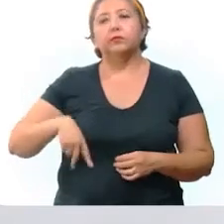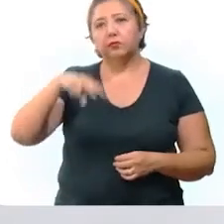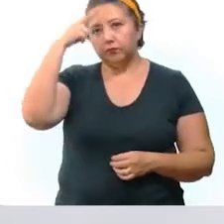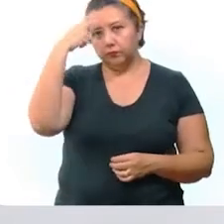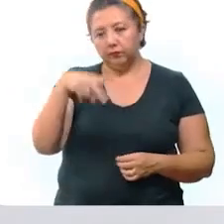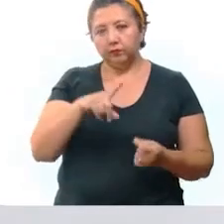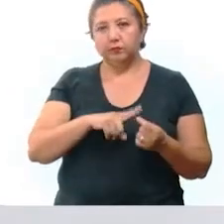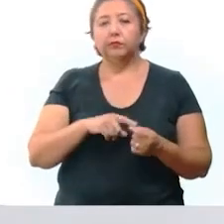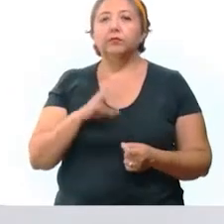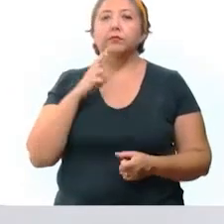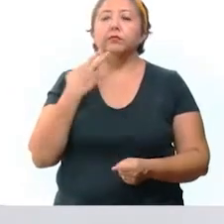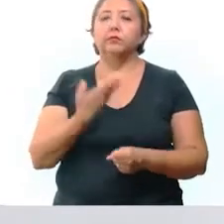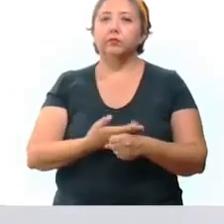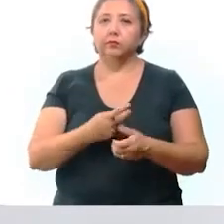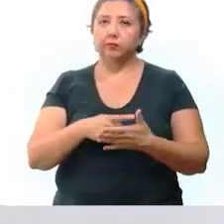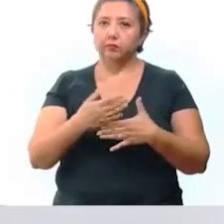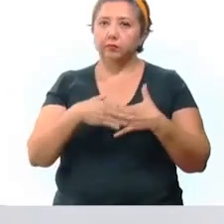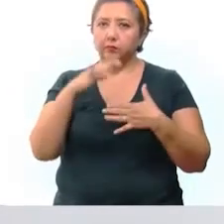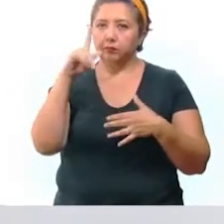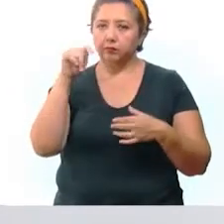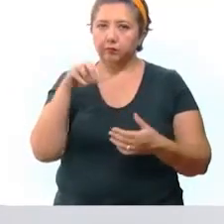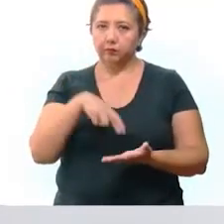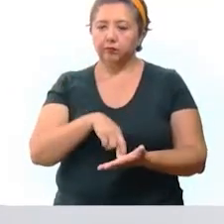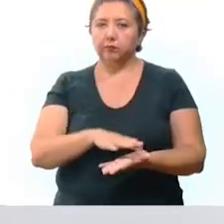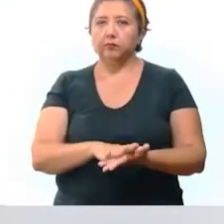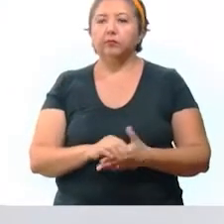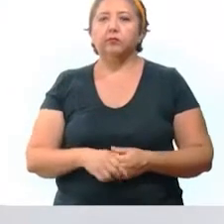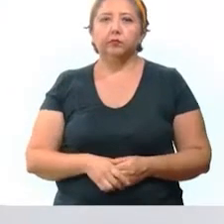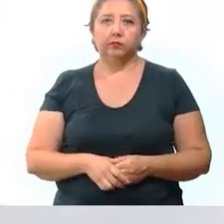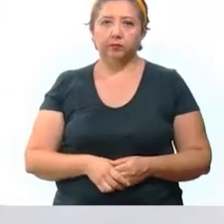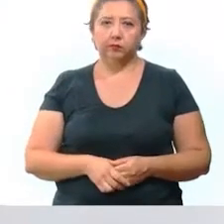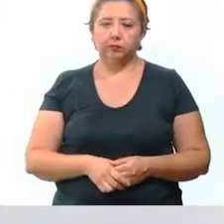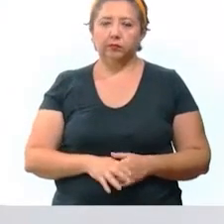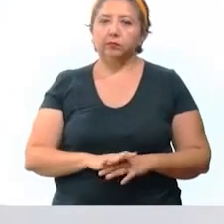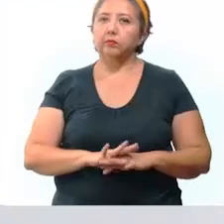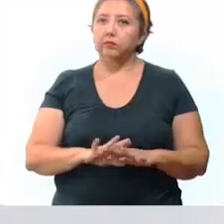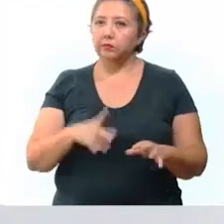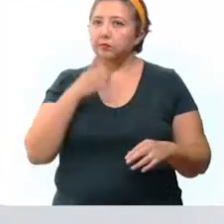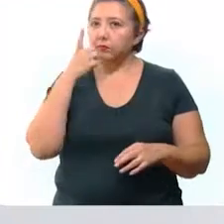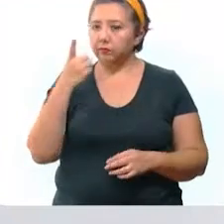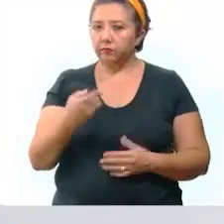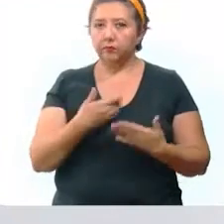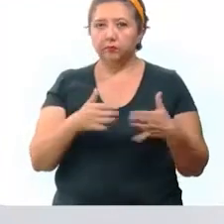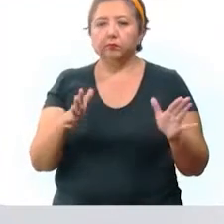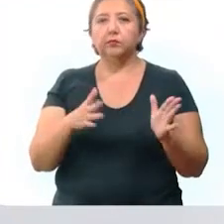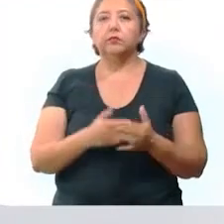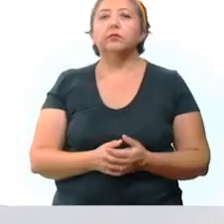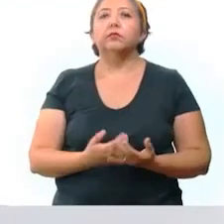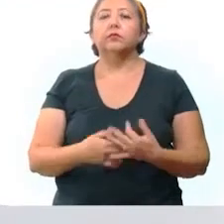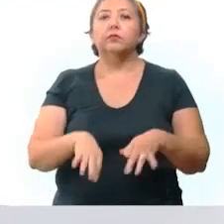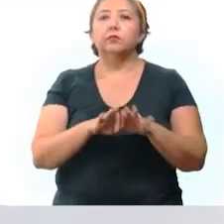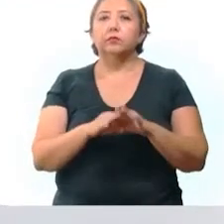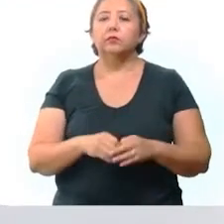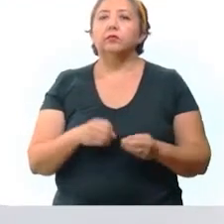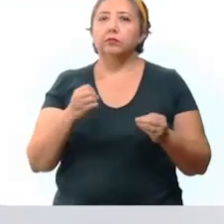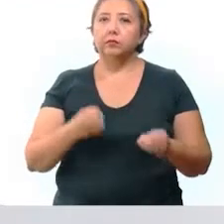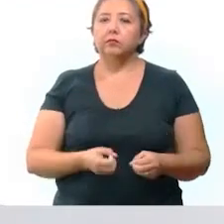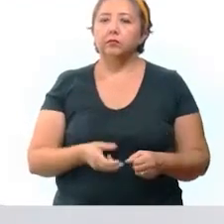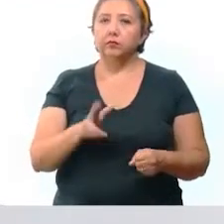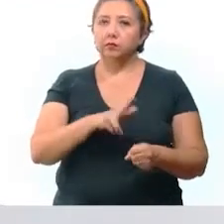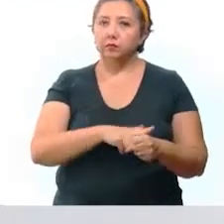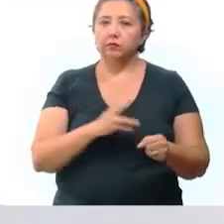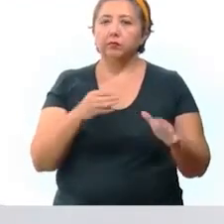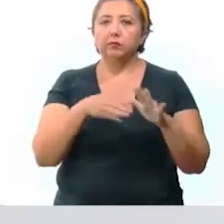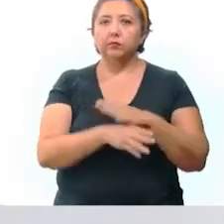federal, quien está a cargo del proceso de citas y registros. Como se ha señalado en la reapertura económica, los datos más importantes